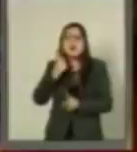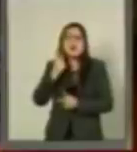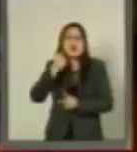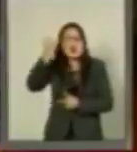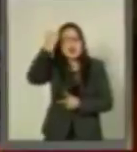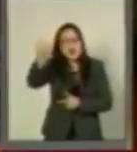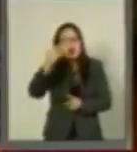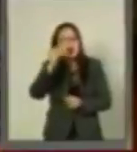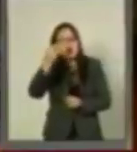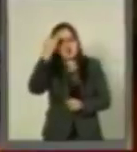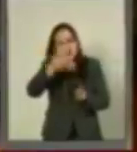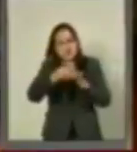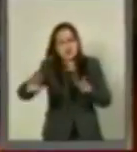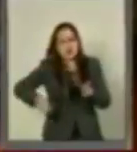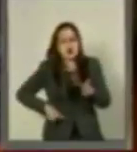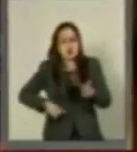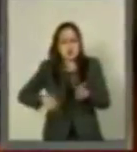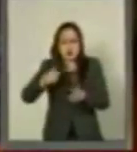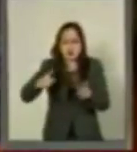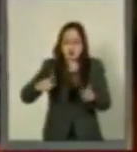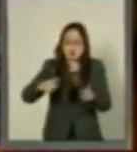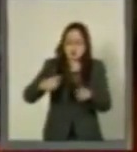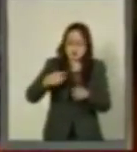de periodos gubernamentales.